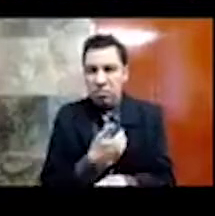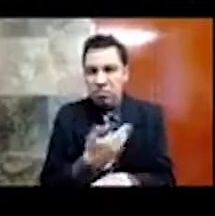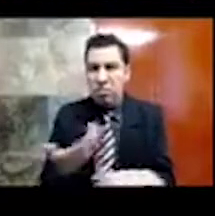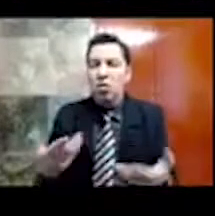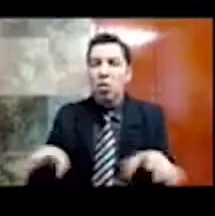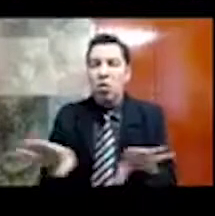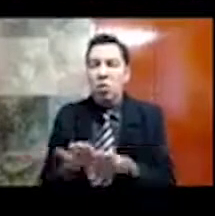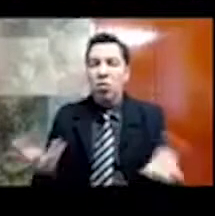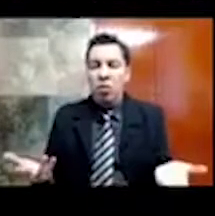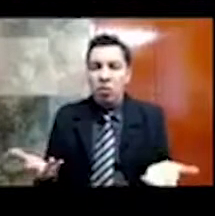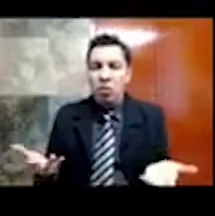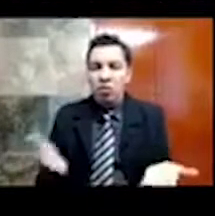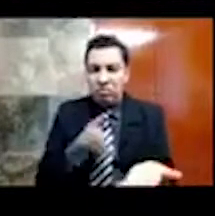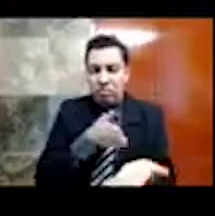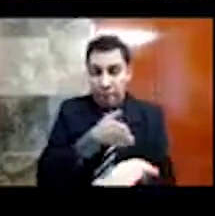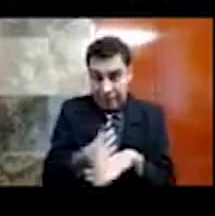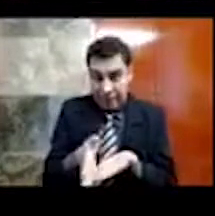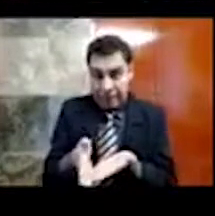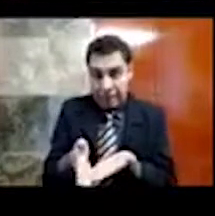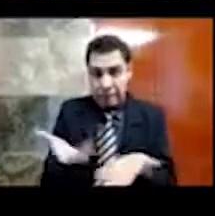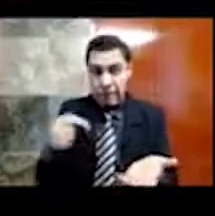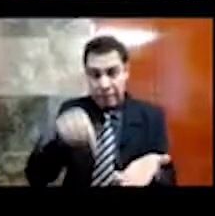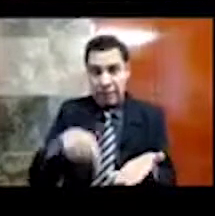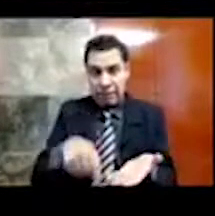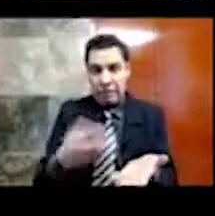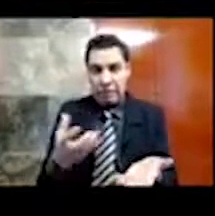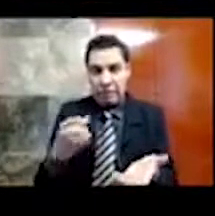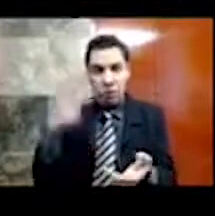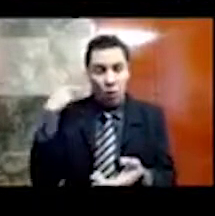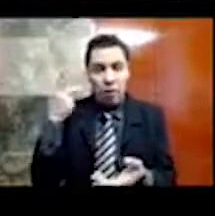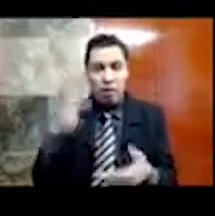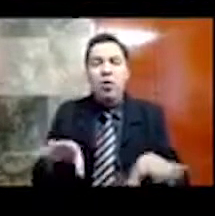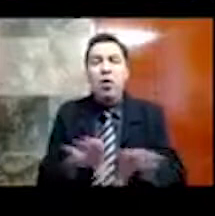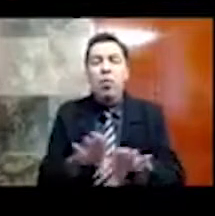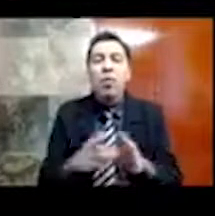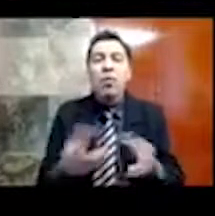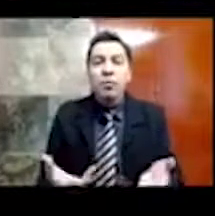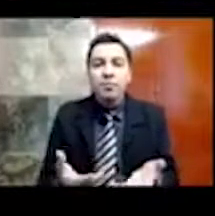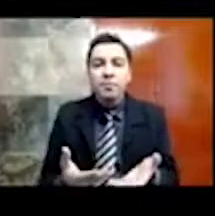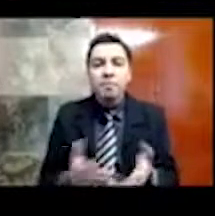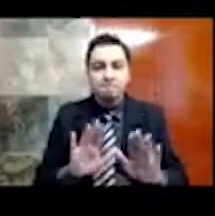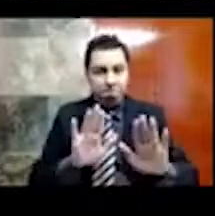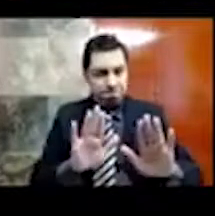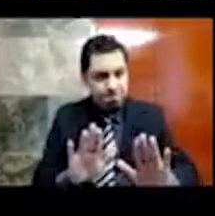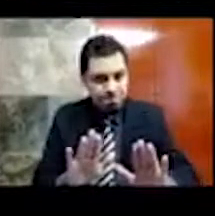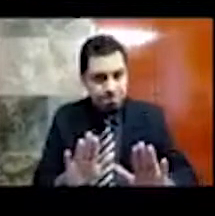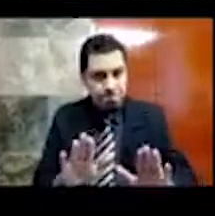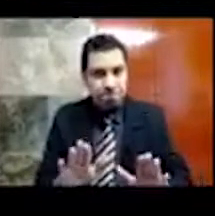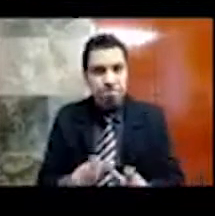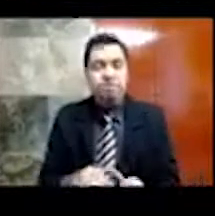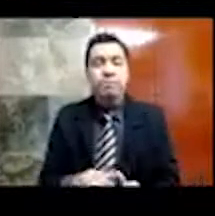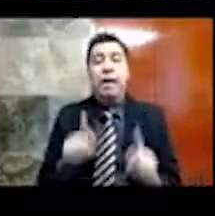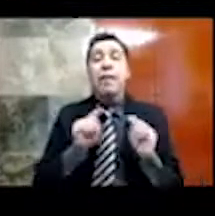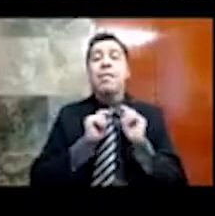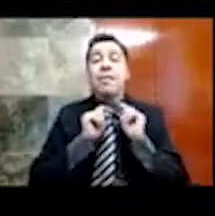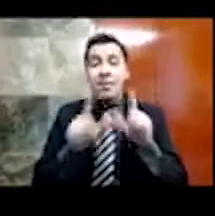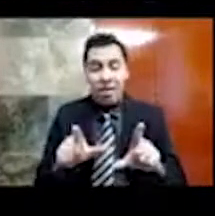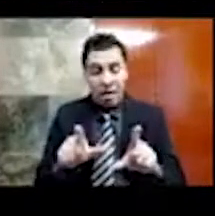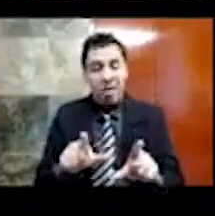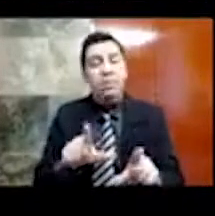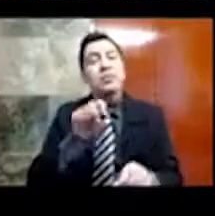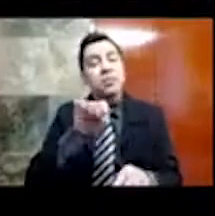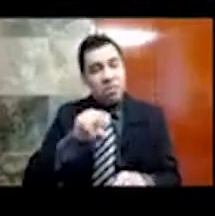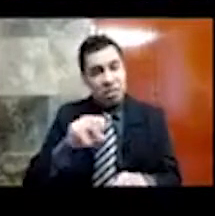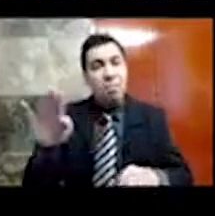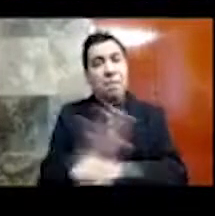aliados, para los que se aliaron contra los derrotados. Los únicos que sacaron ventaja de la alianza fueron los tlaxcaltecas. Siempre